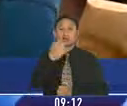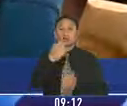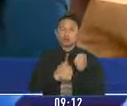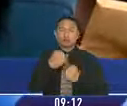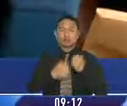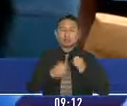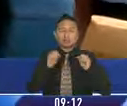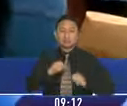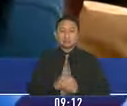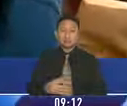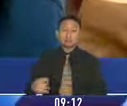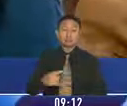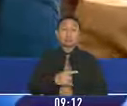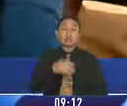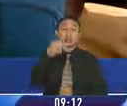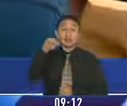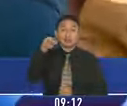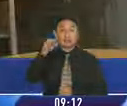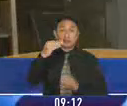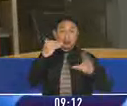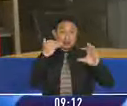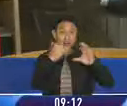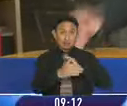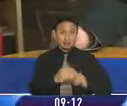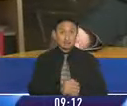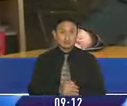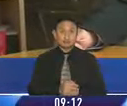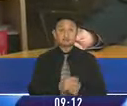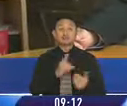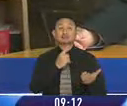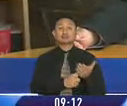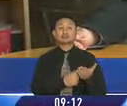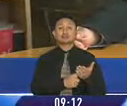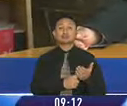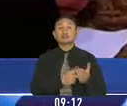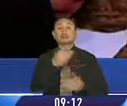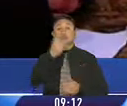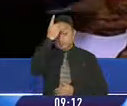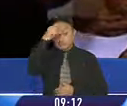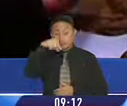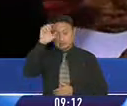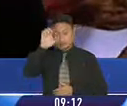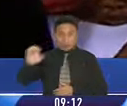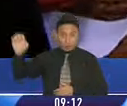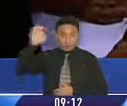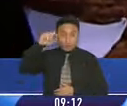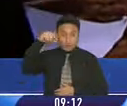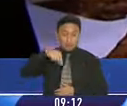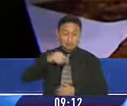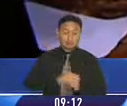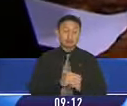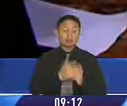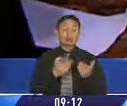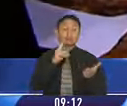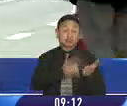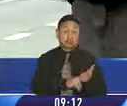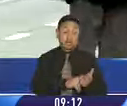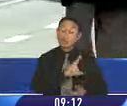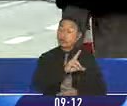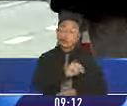registradas al momento de ingresar información, analistas creen que la decisión de Europa de negar la visa a